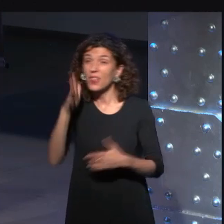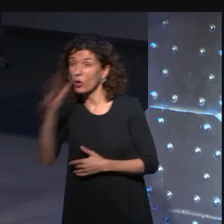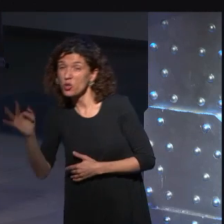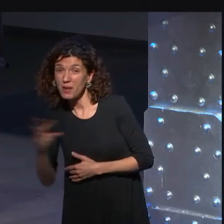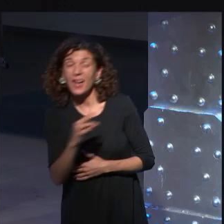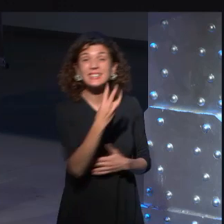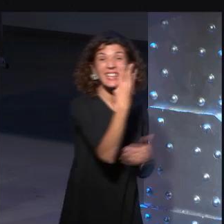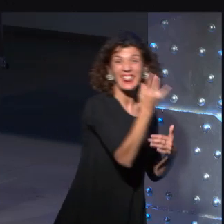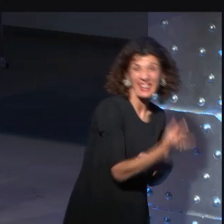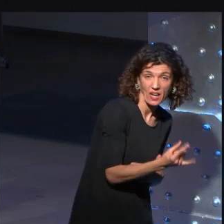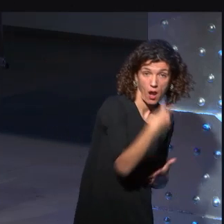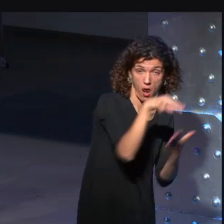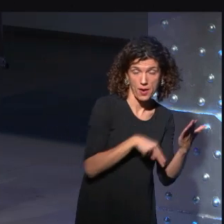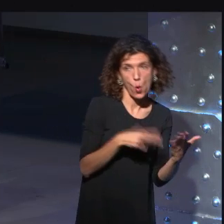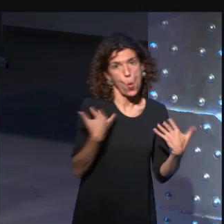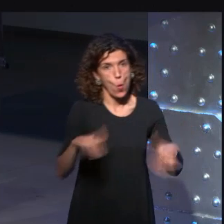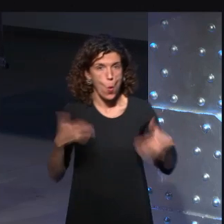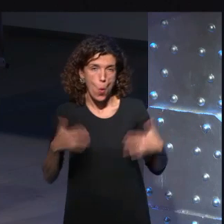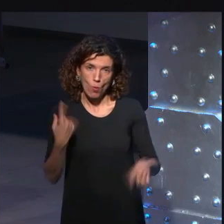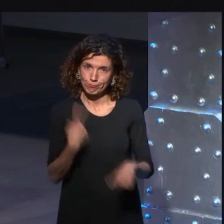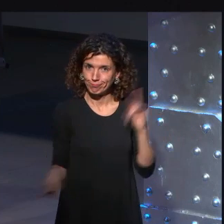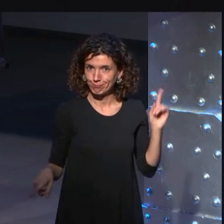uno. Caray, ¿no?